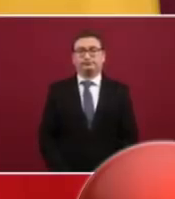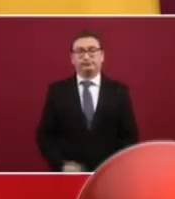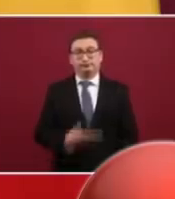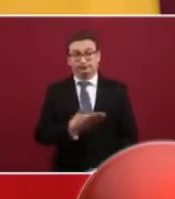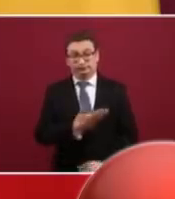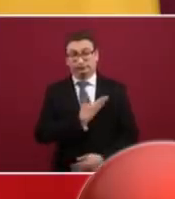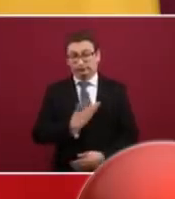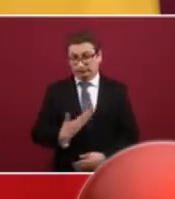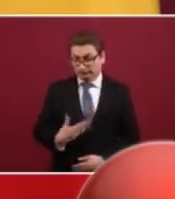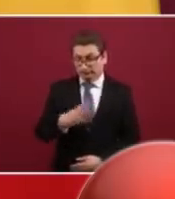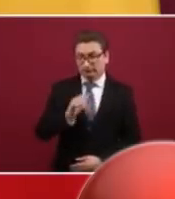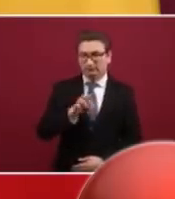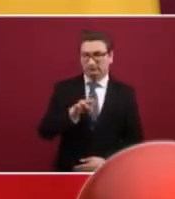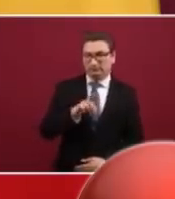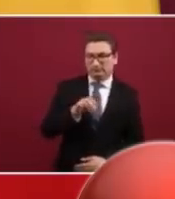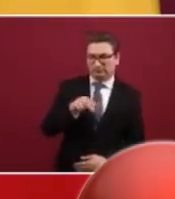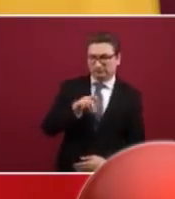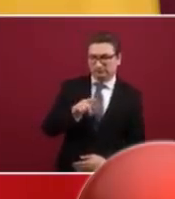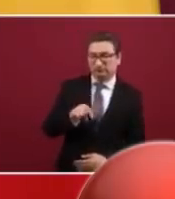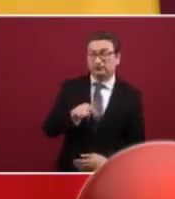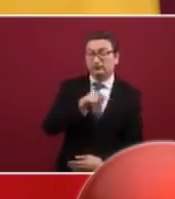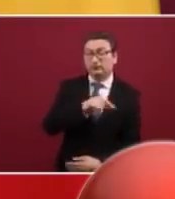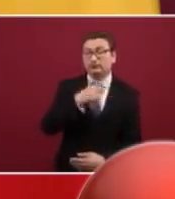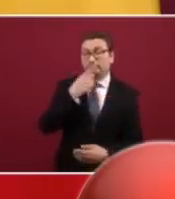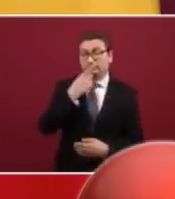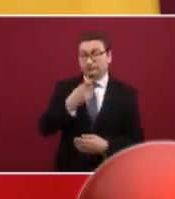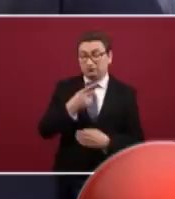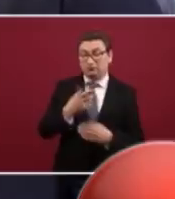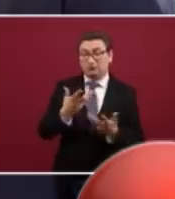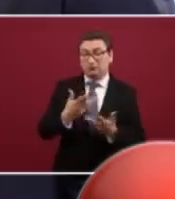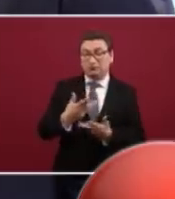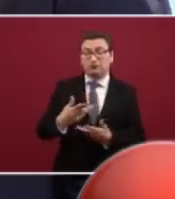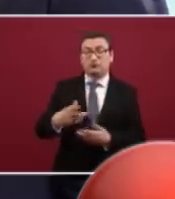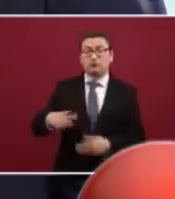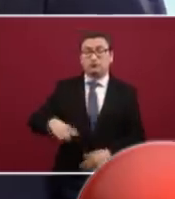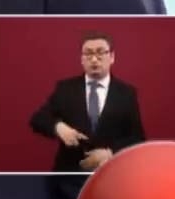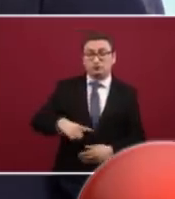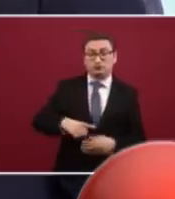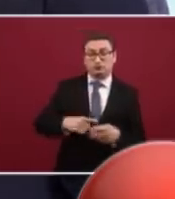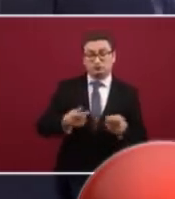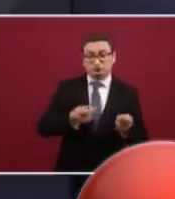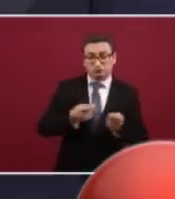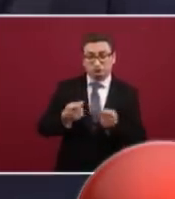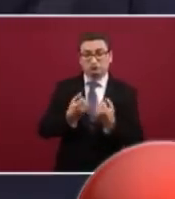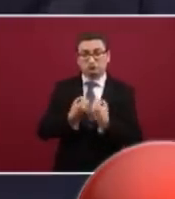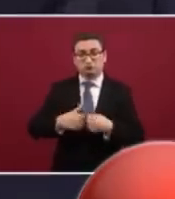llevó a cabo una política social ejemplar,